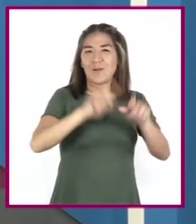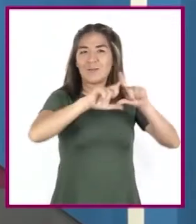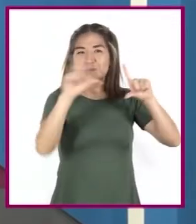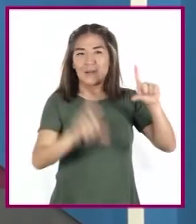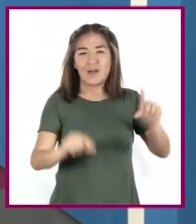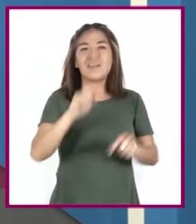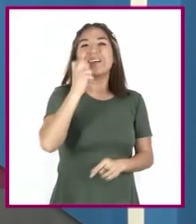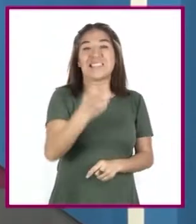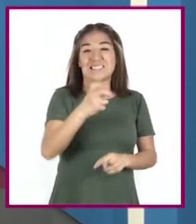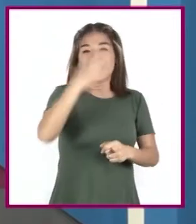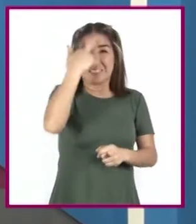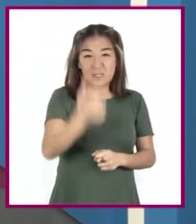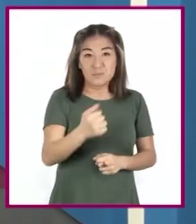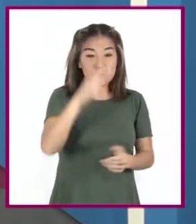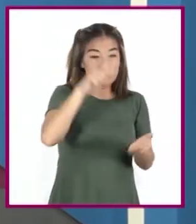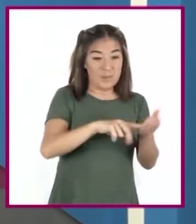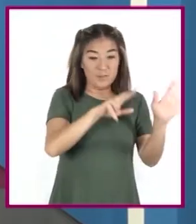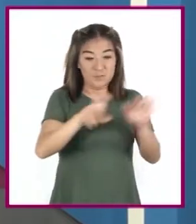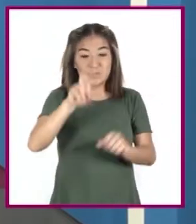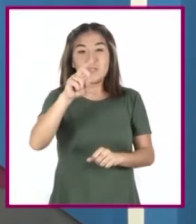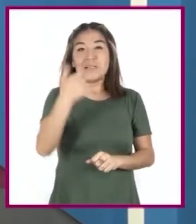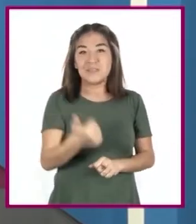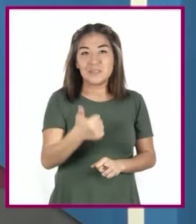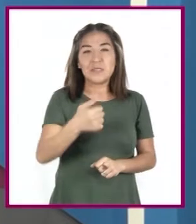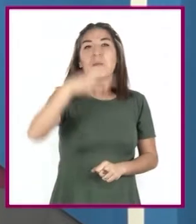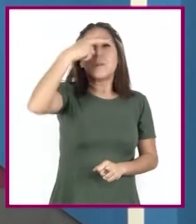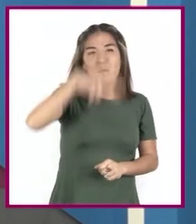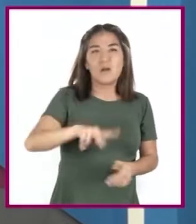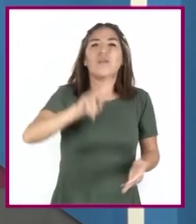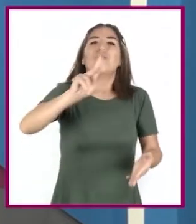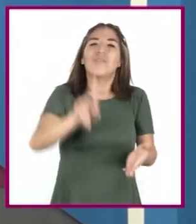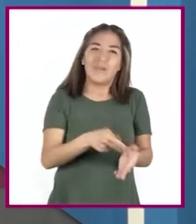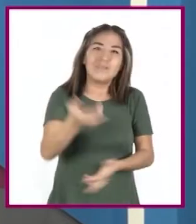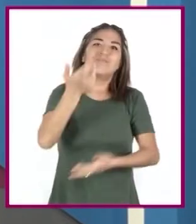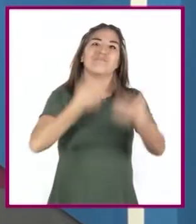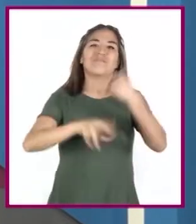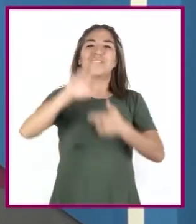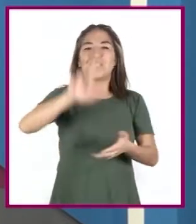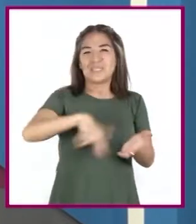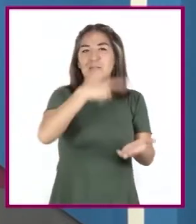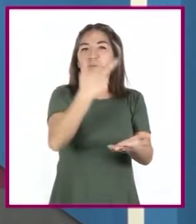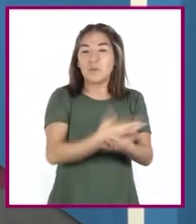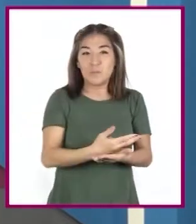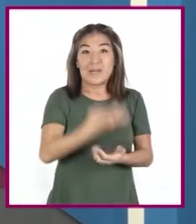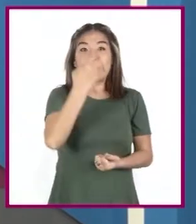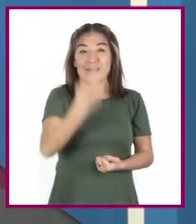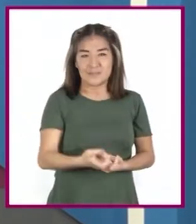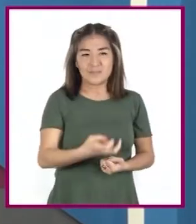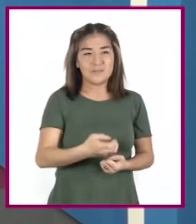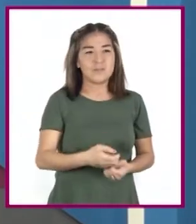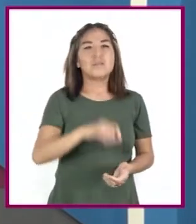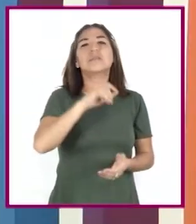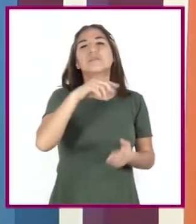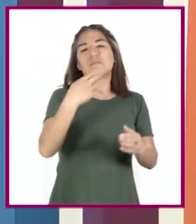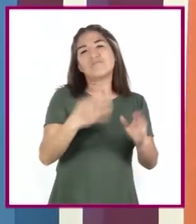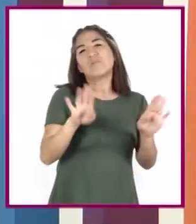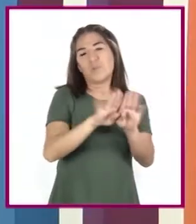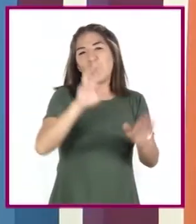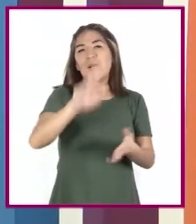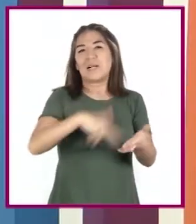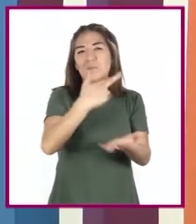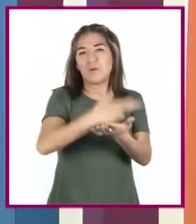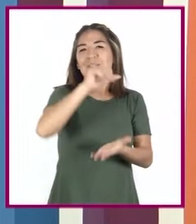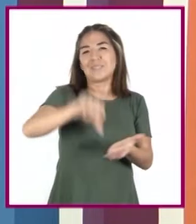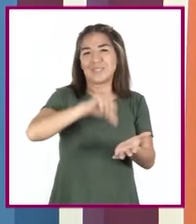en 1836 México se erigiera otra vez como república, solo que esta vez centralista.